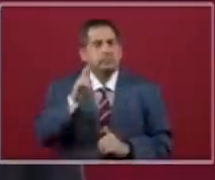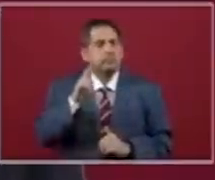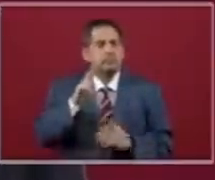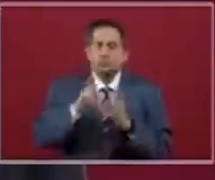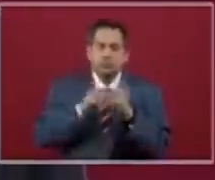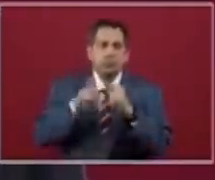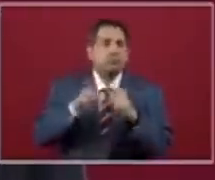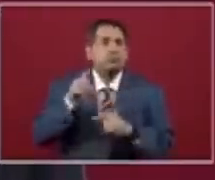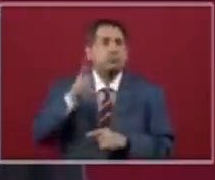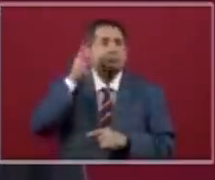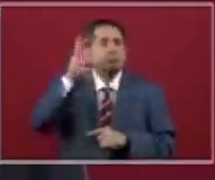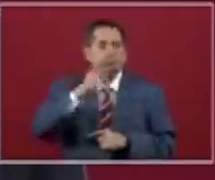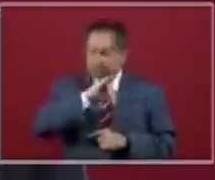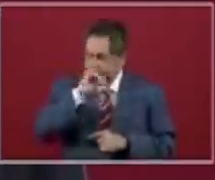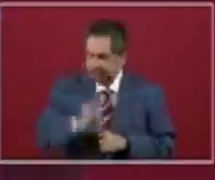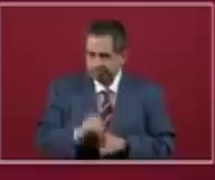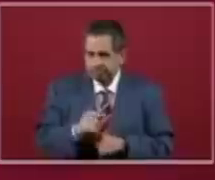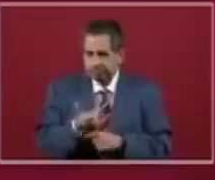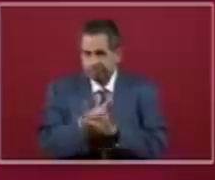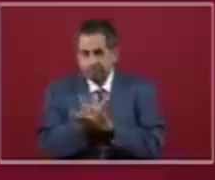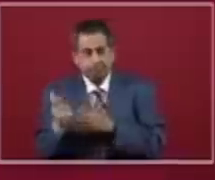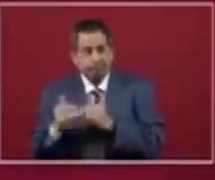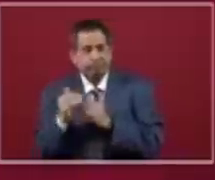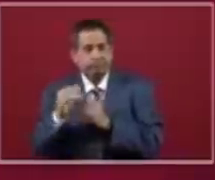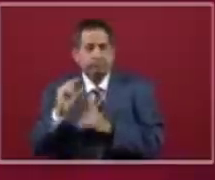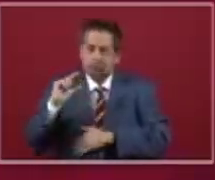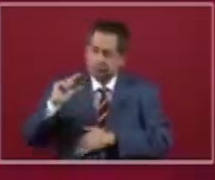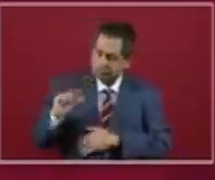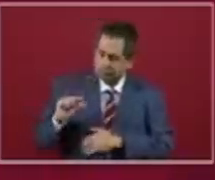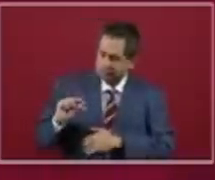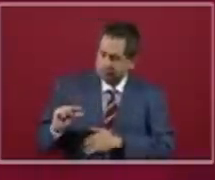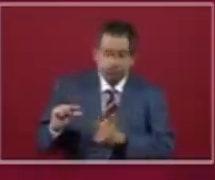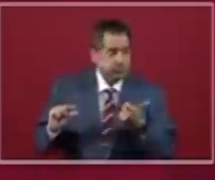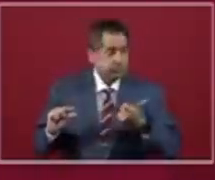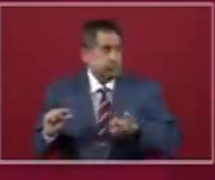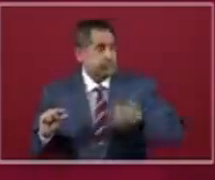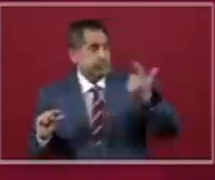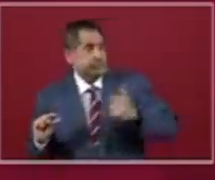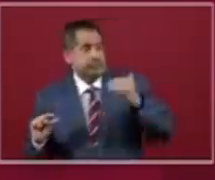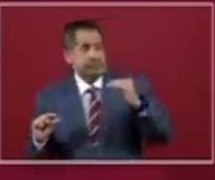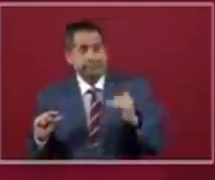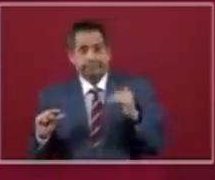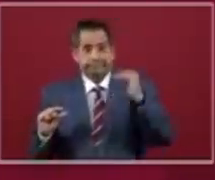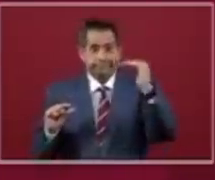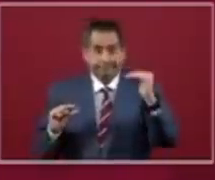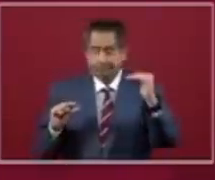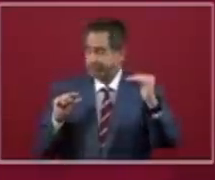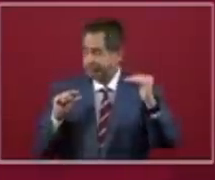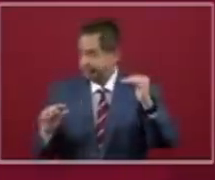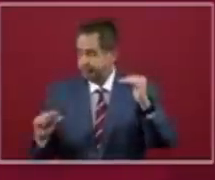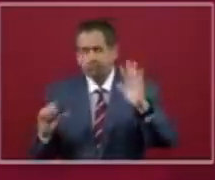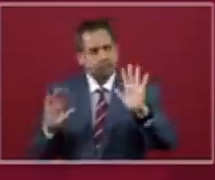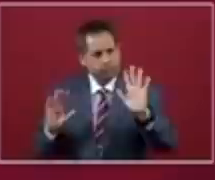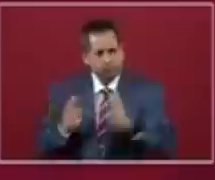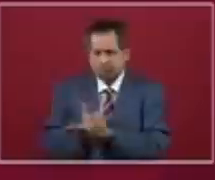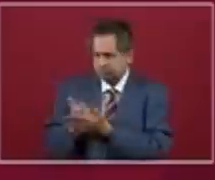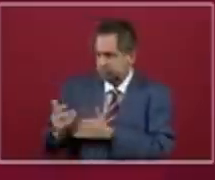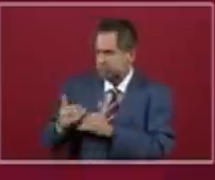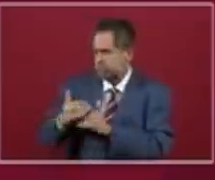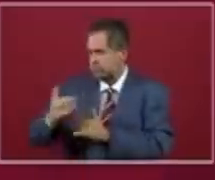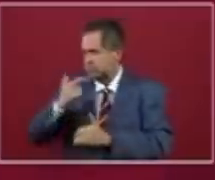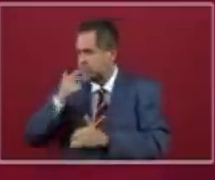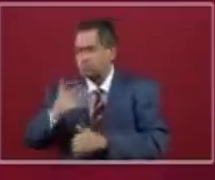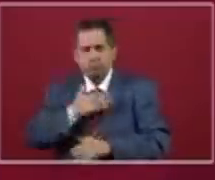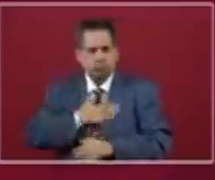más los aumentos salariales se queden por abajo de la inflación, que se mejoren las condiciones salariales, que haya